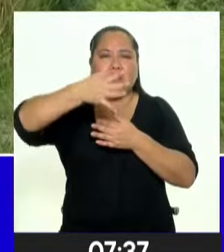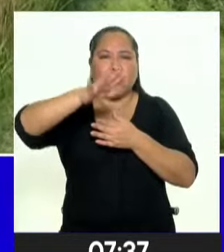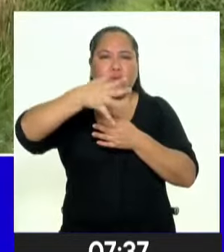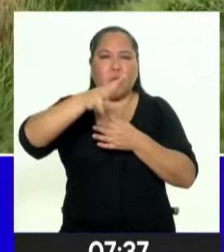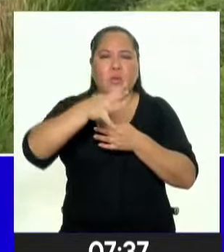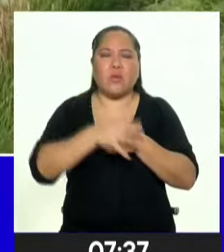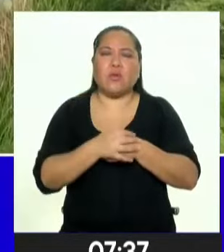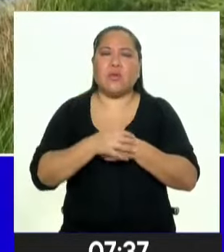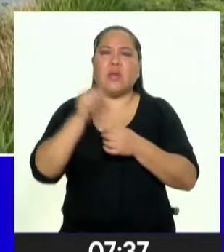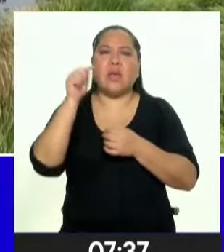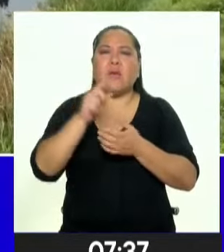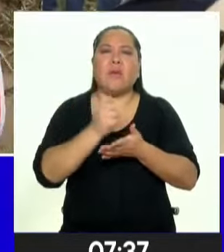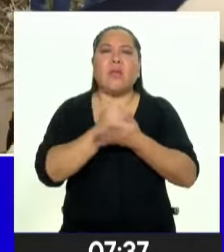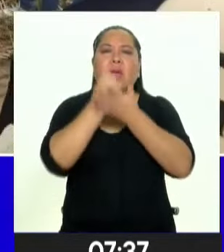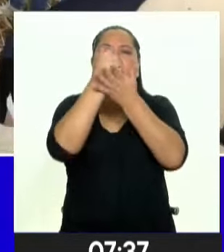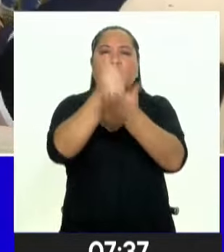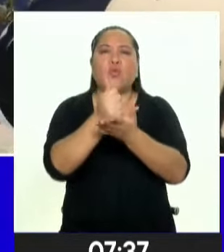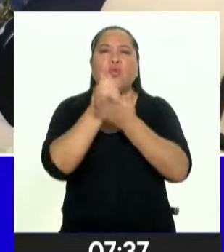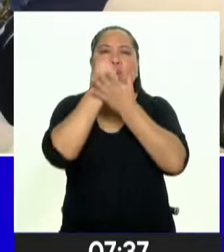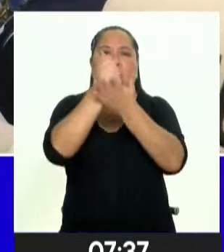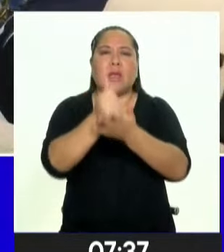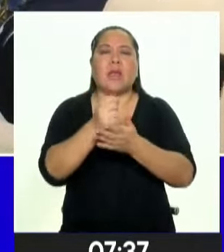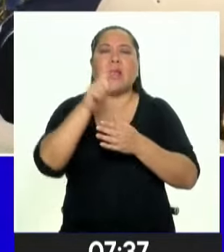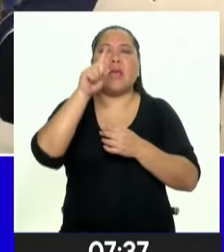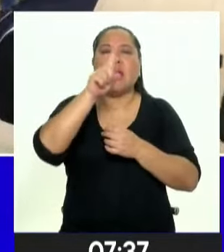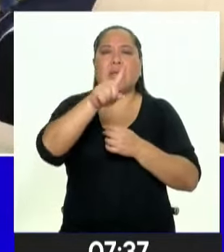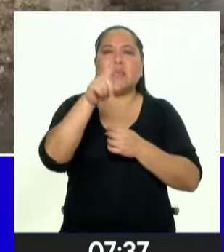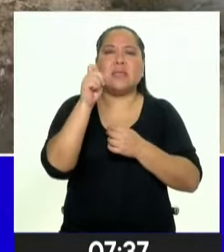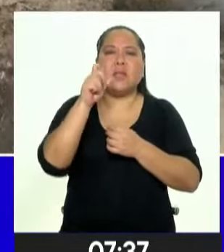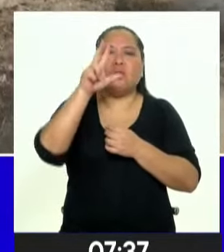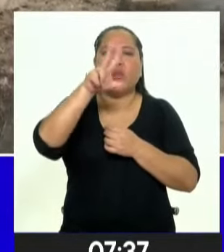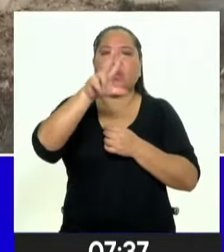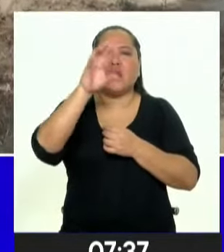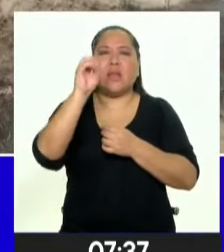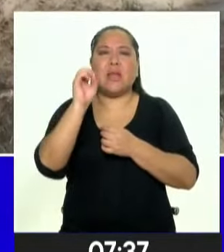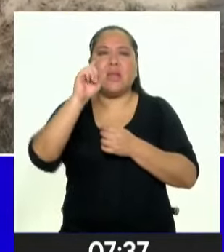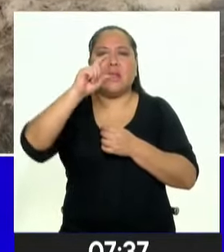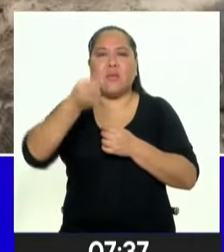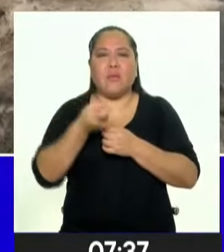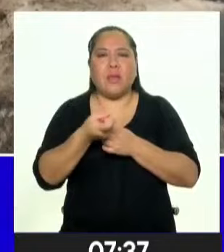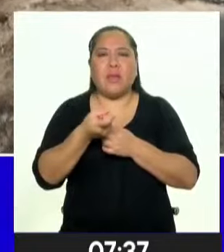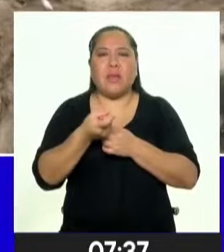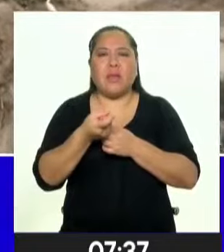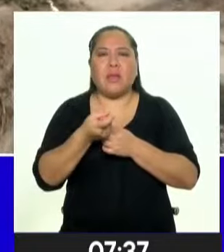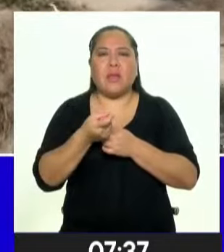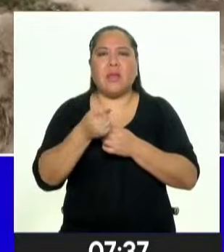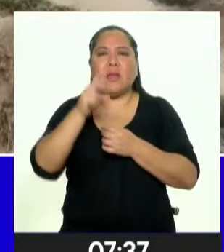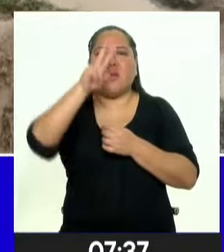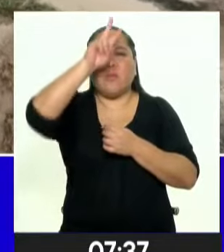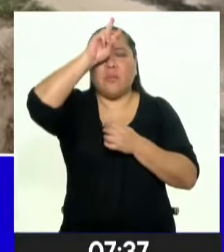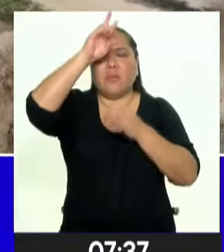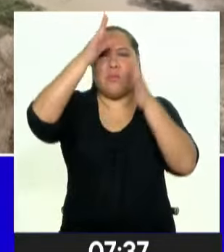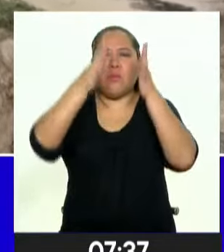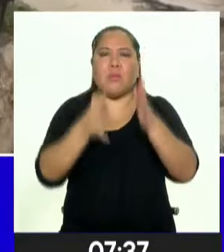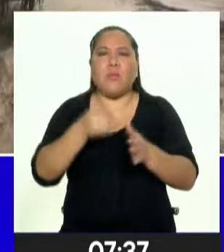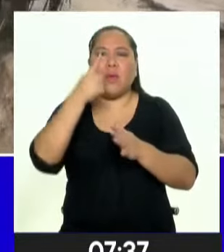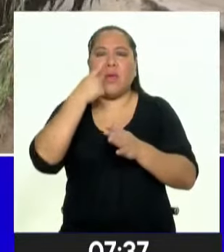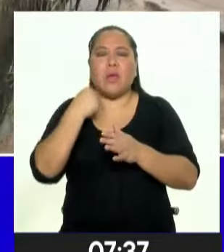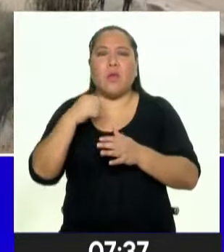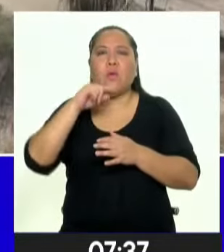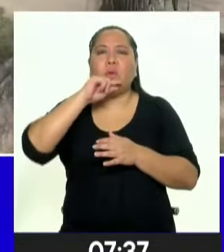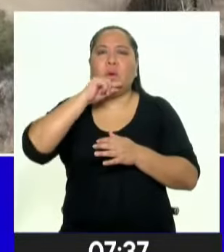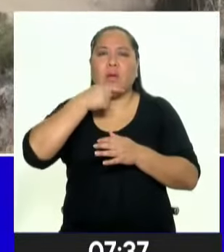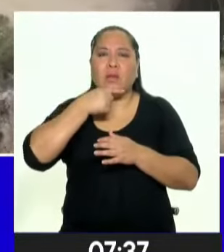beneficiar a ciento treinta mil peruanos y peruanos en